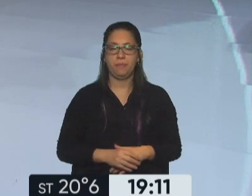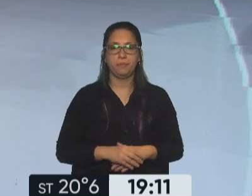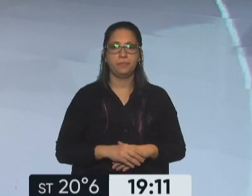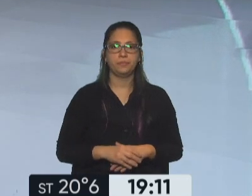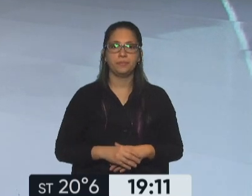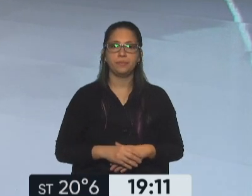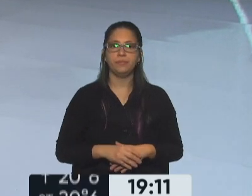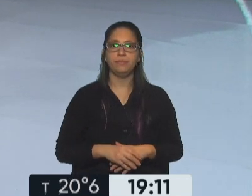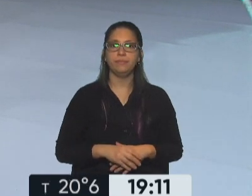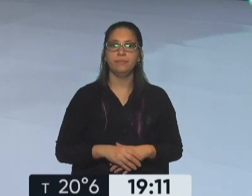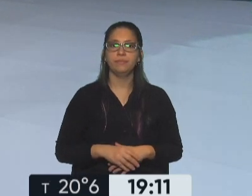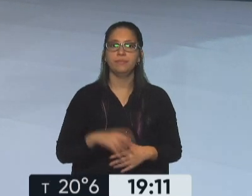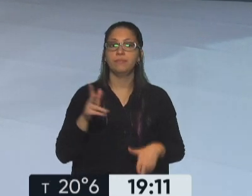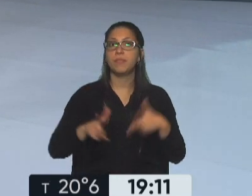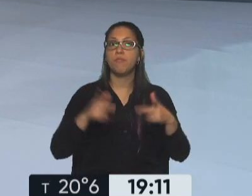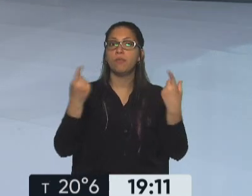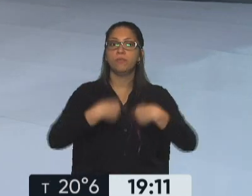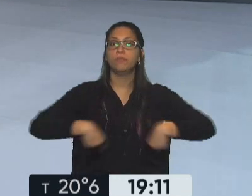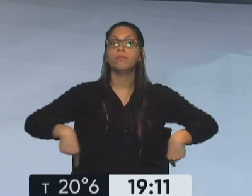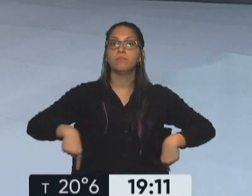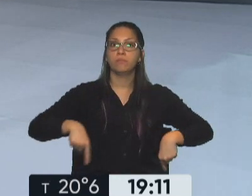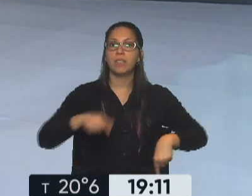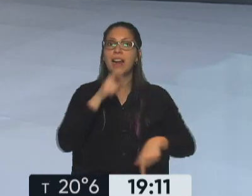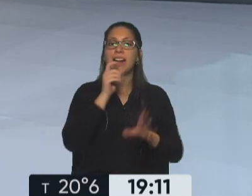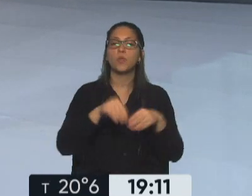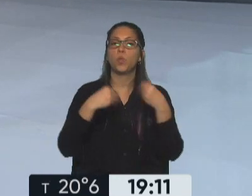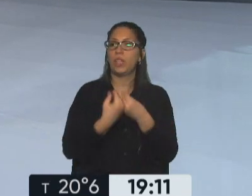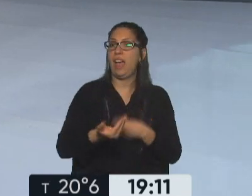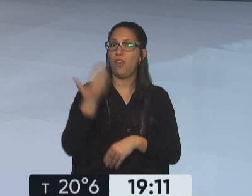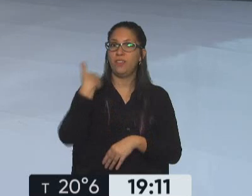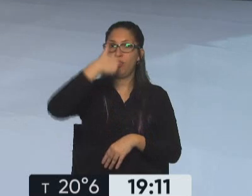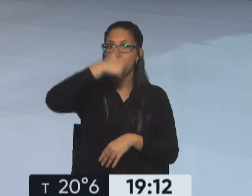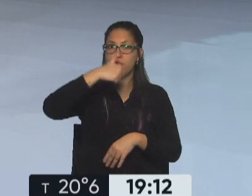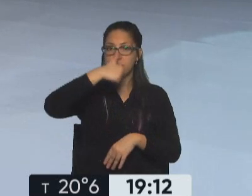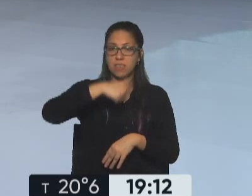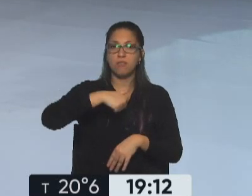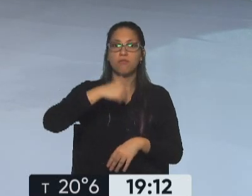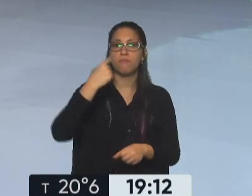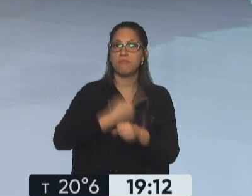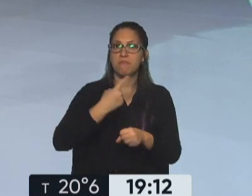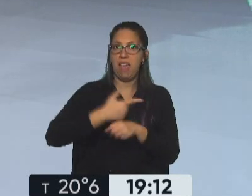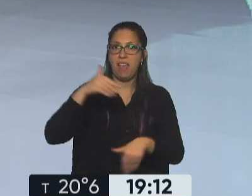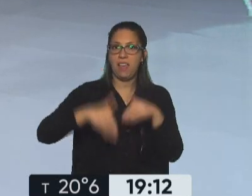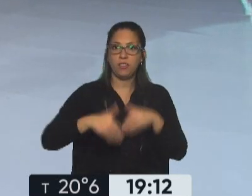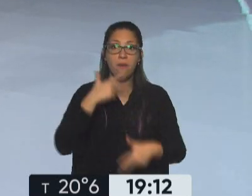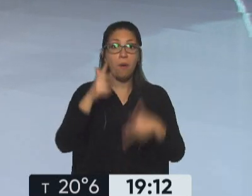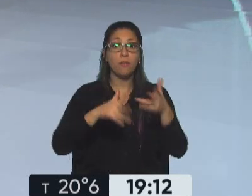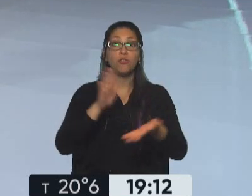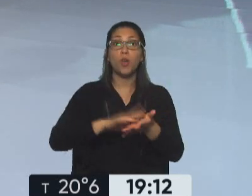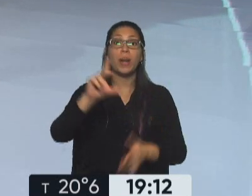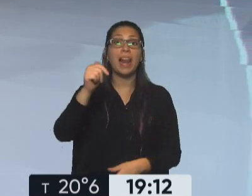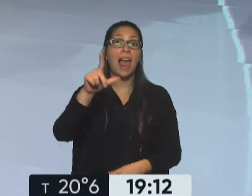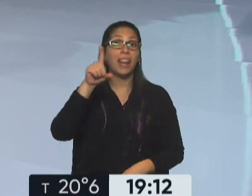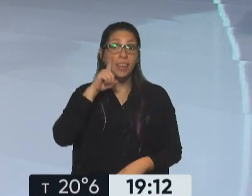Hablando de las repercusiones de los resultados del domingo en las PASO en Argentina, vamos a hablar de Lali